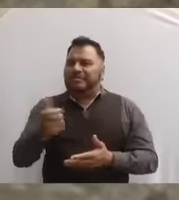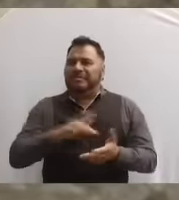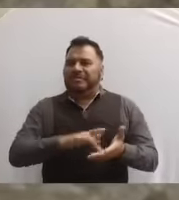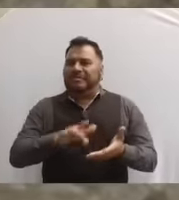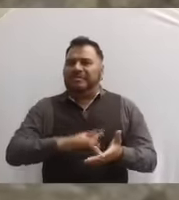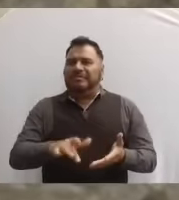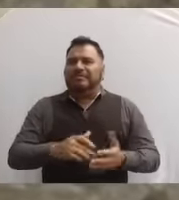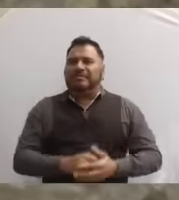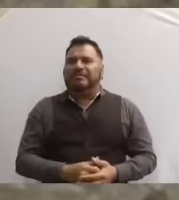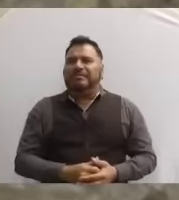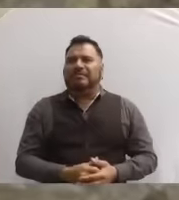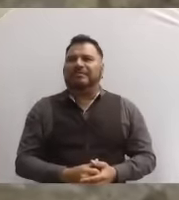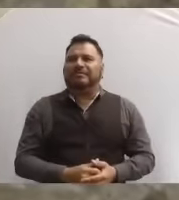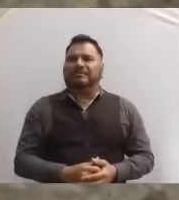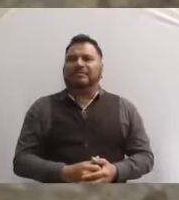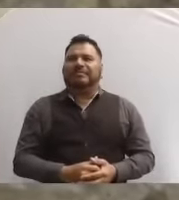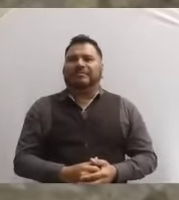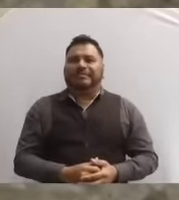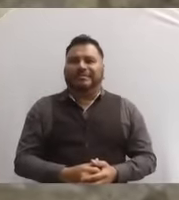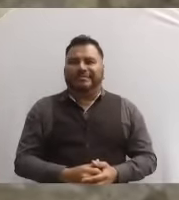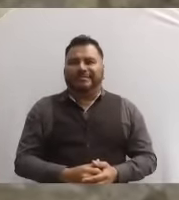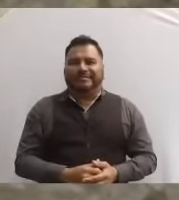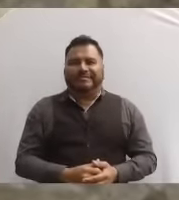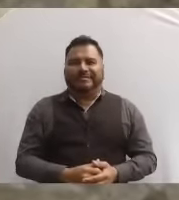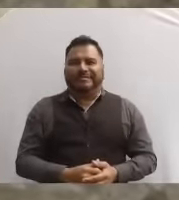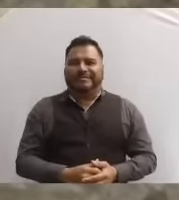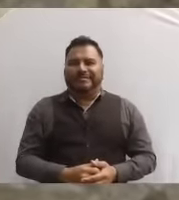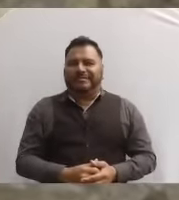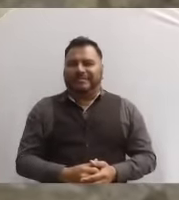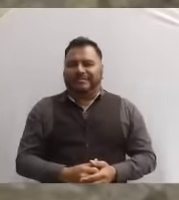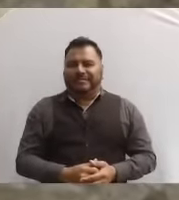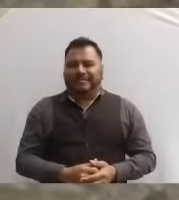otras acciones a los pescadores y pescadoras.